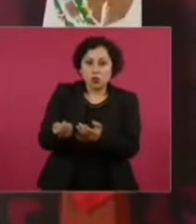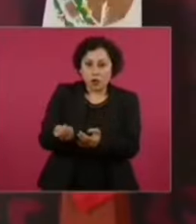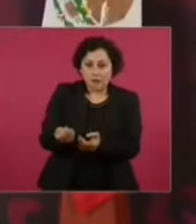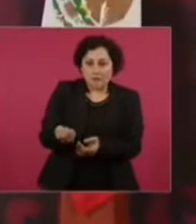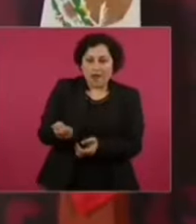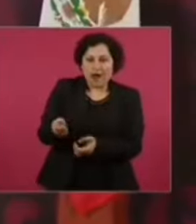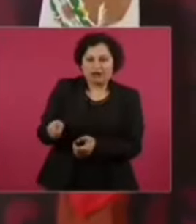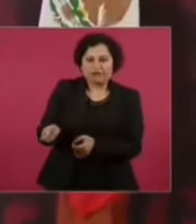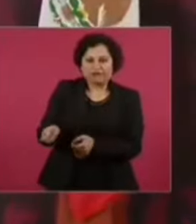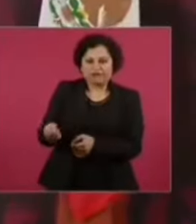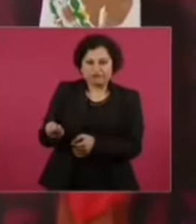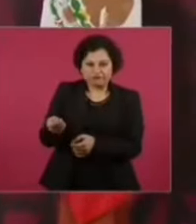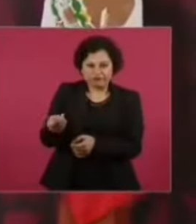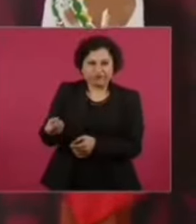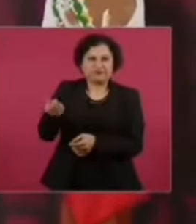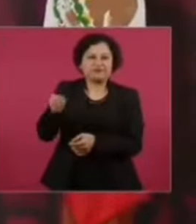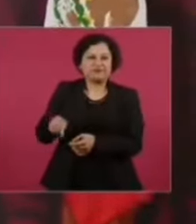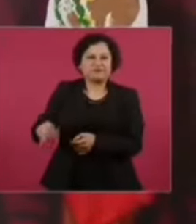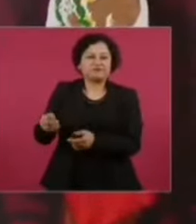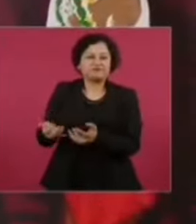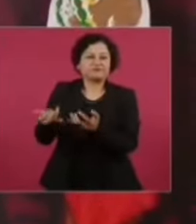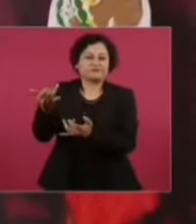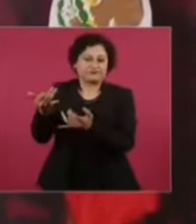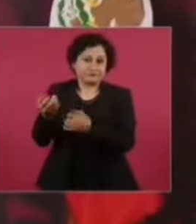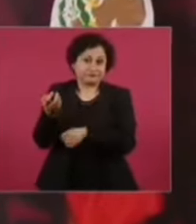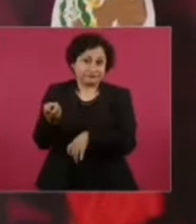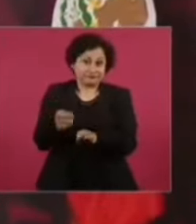O sea, porque antes